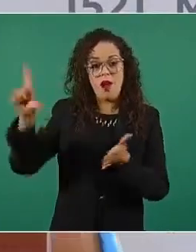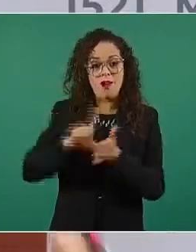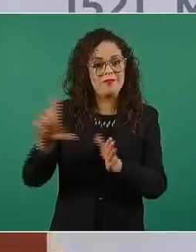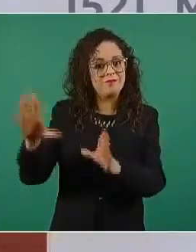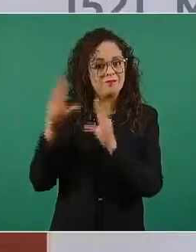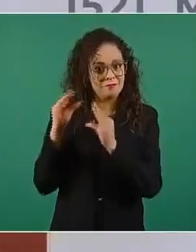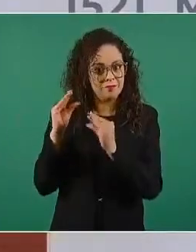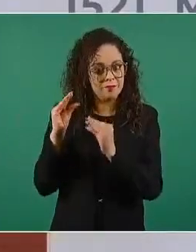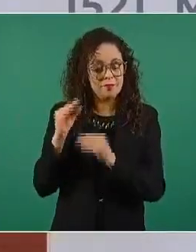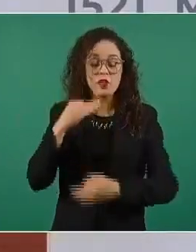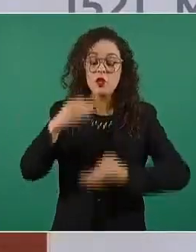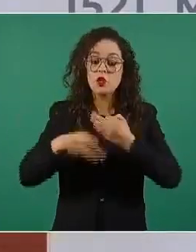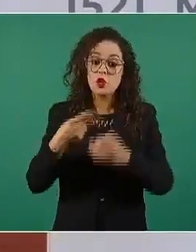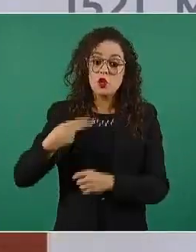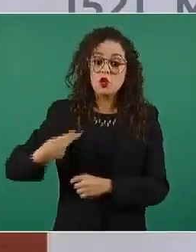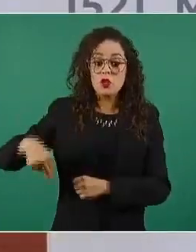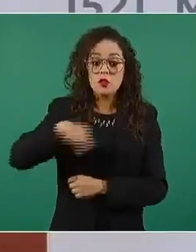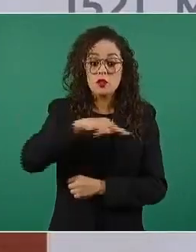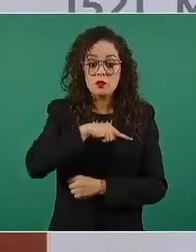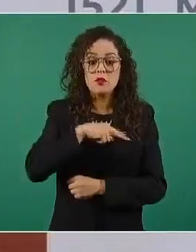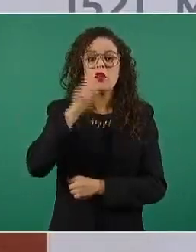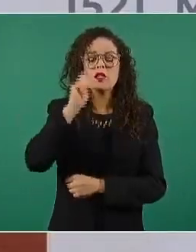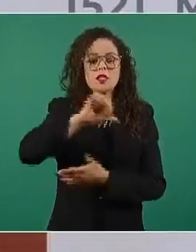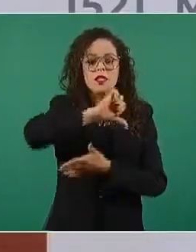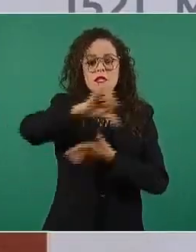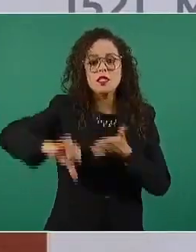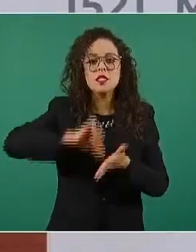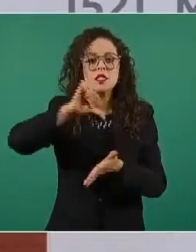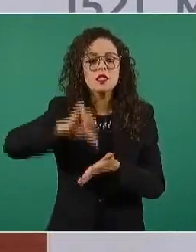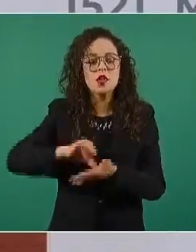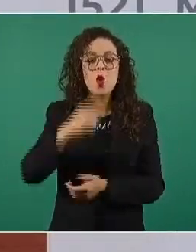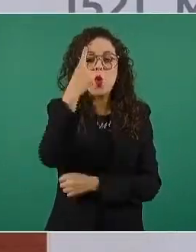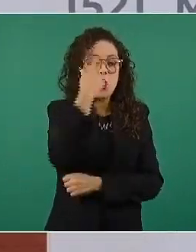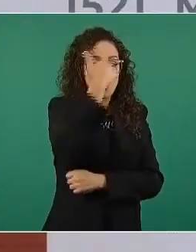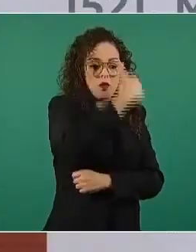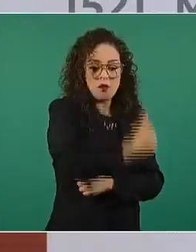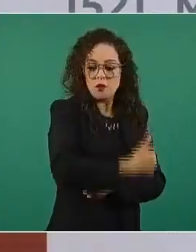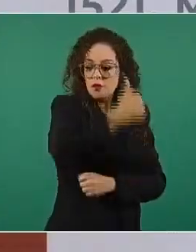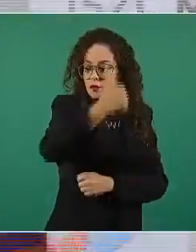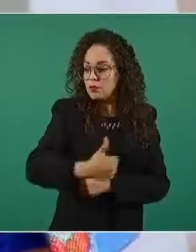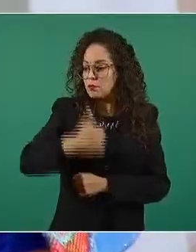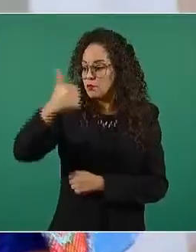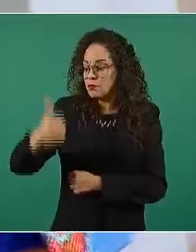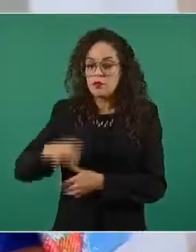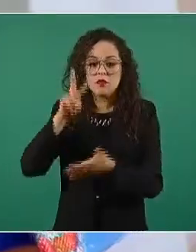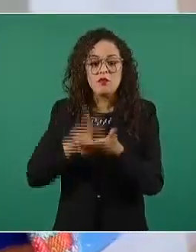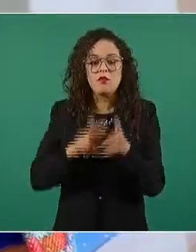nosotros somos el centro, cada uno de nosotros somos el centro del universo.